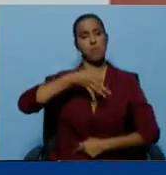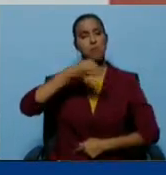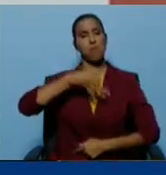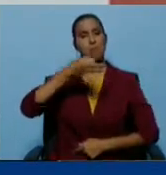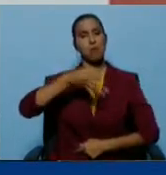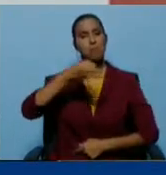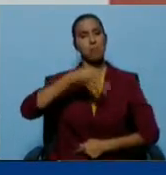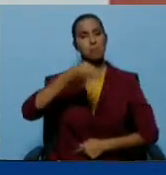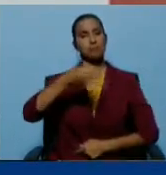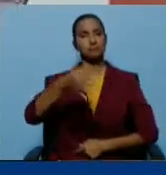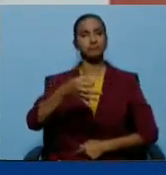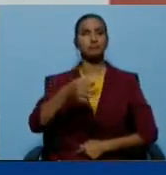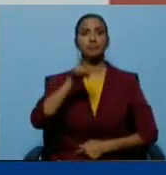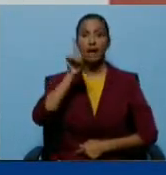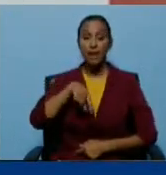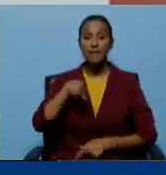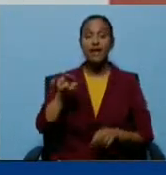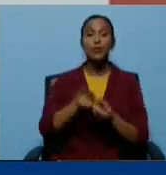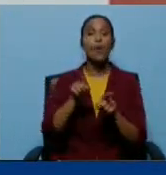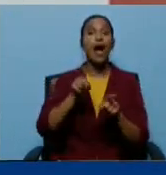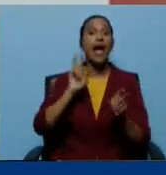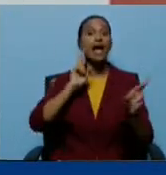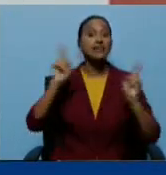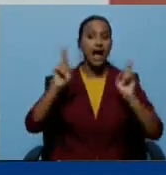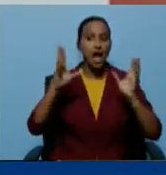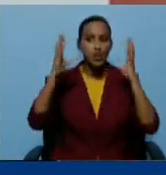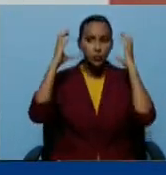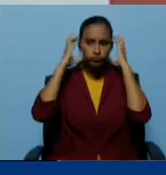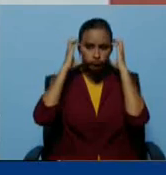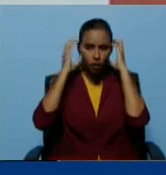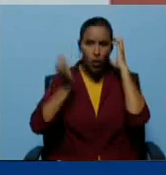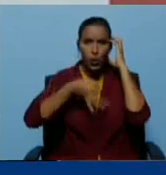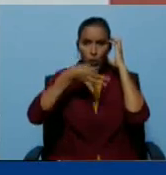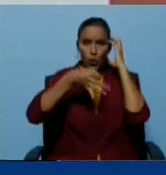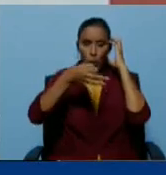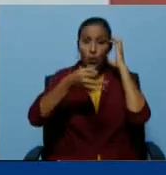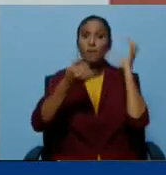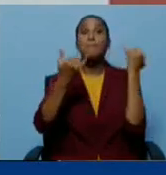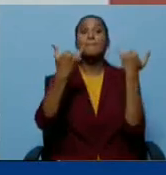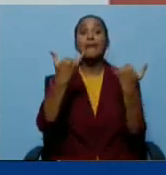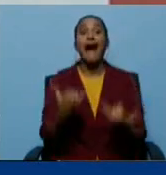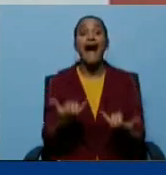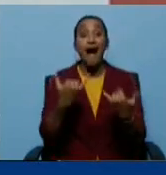o cuando era la radio dominante. Ahora son redes manejadas desde los